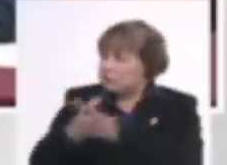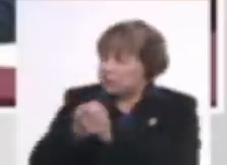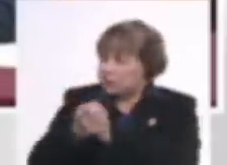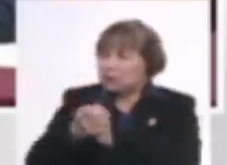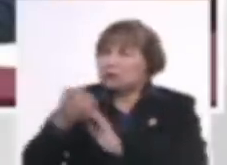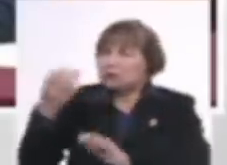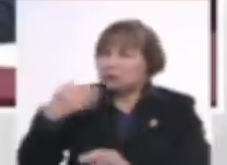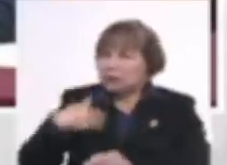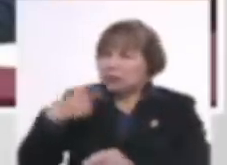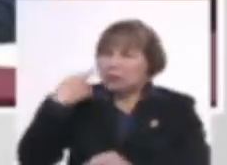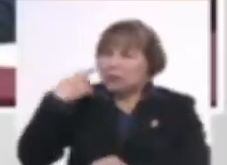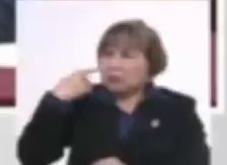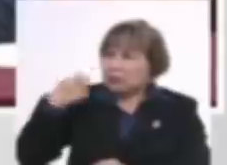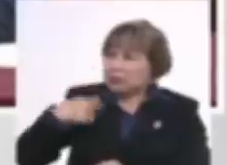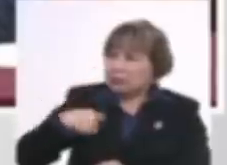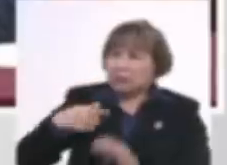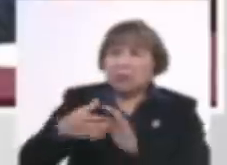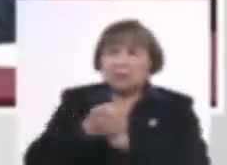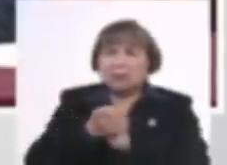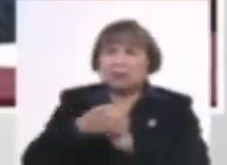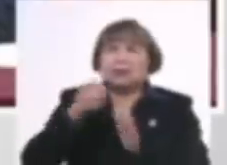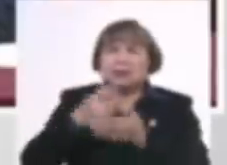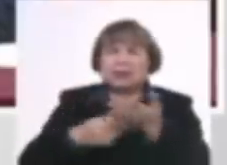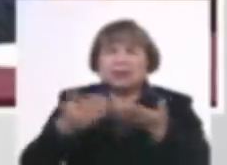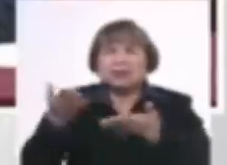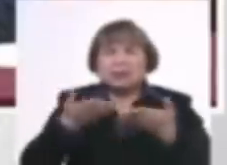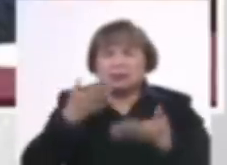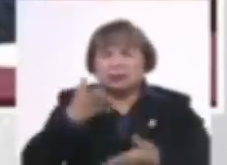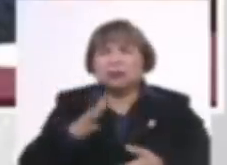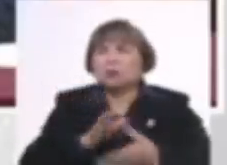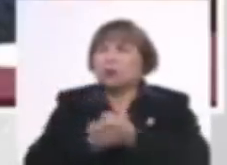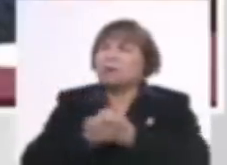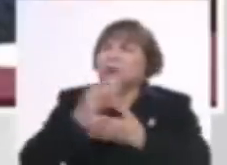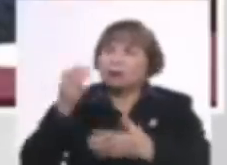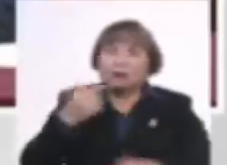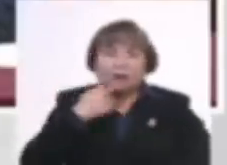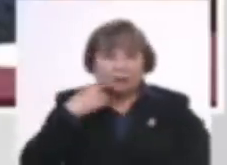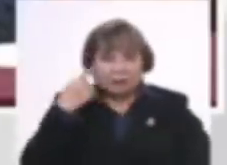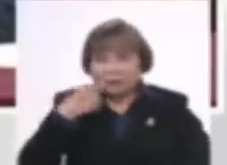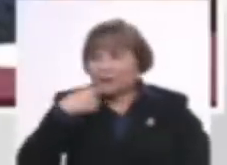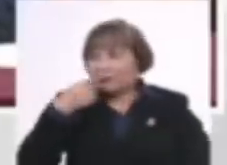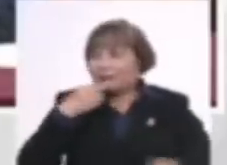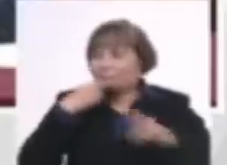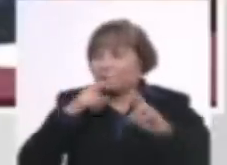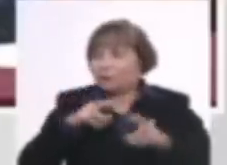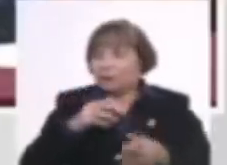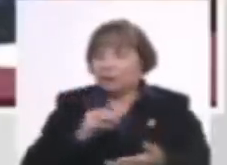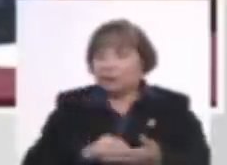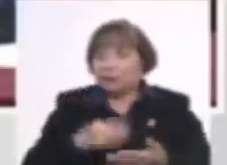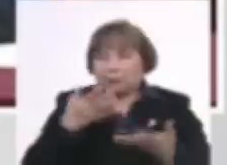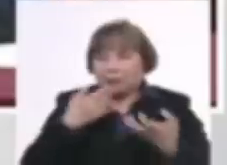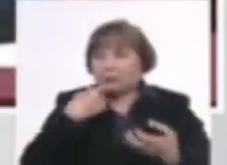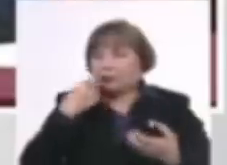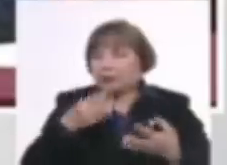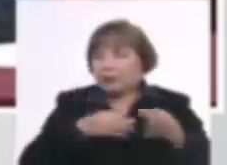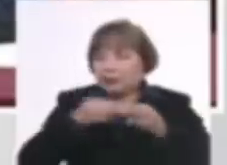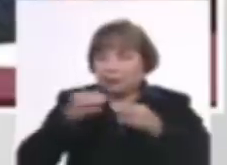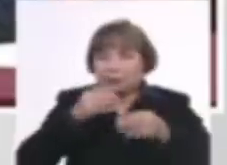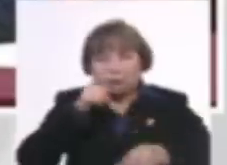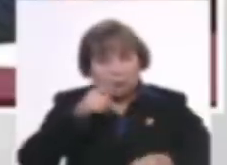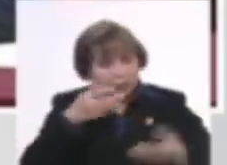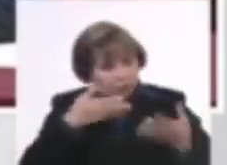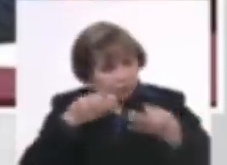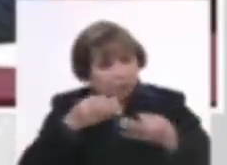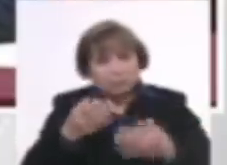me conocen. ¿Y qué servicios brinda usted a sus amigos? Ya le contesté esa pregunta. No, sí, pero quiero que me aclare usted.